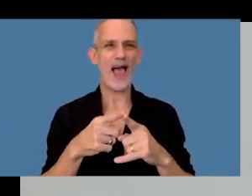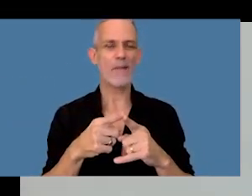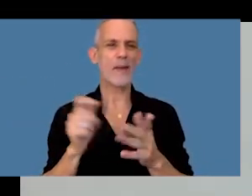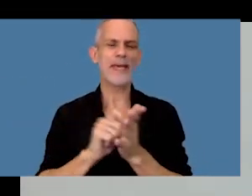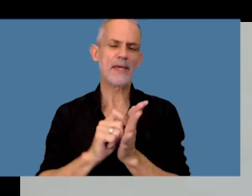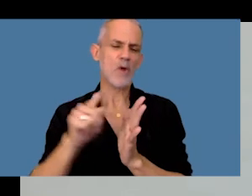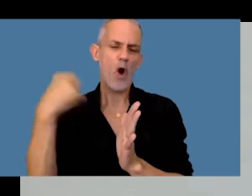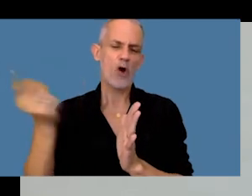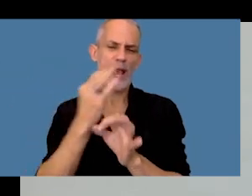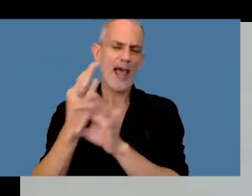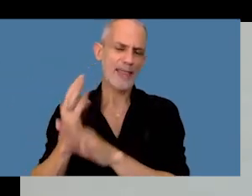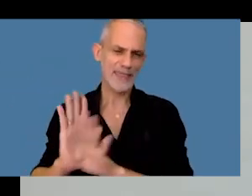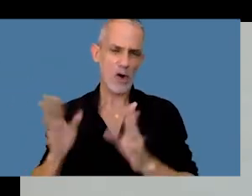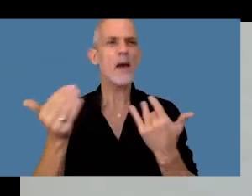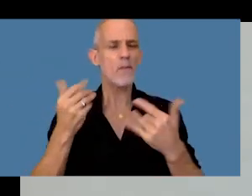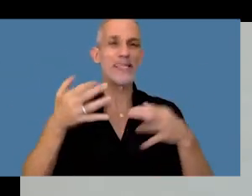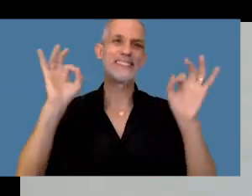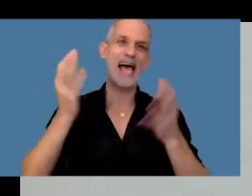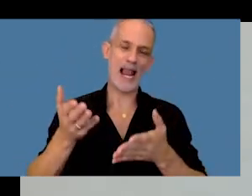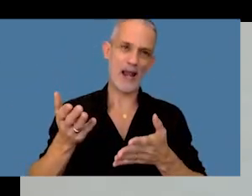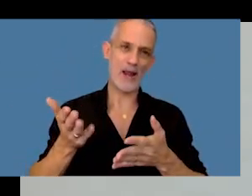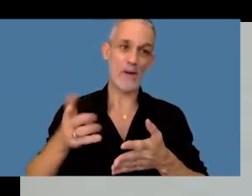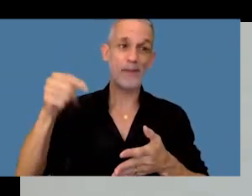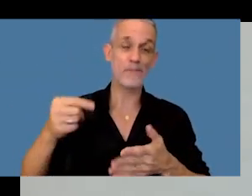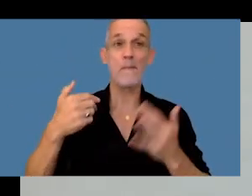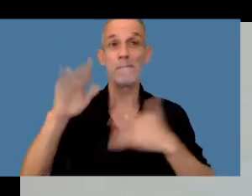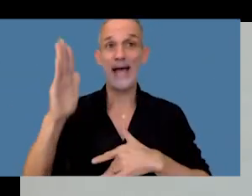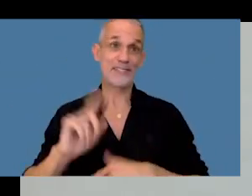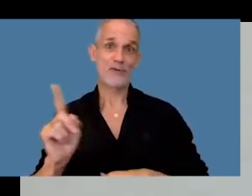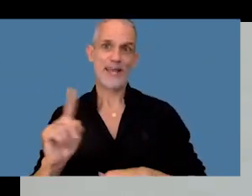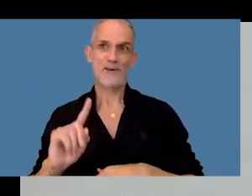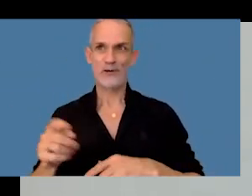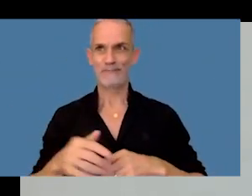otras categorías, podés zafar, pero la mayoría no.